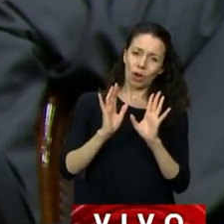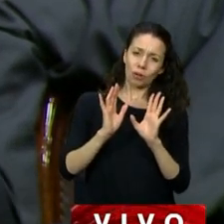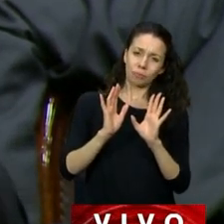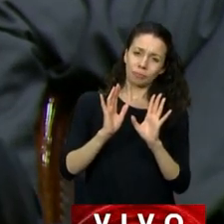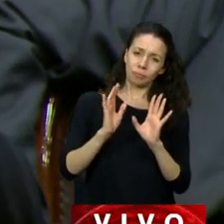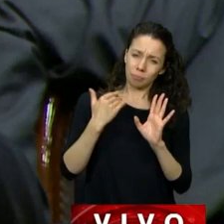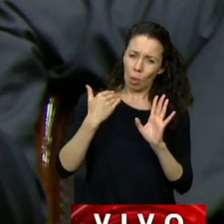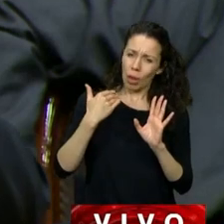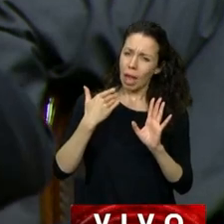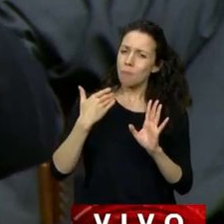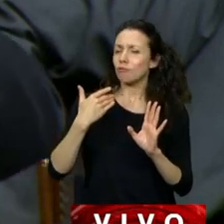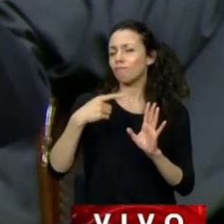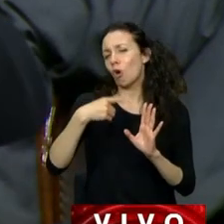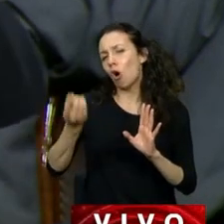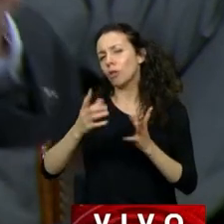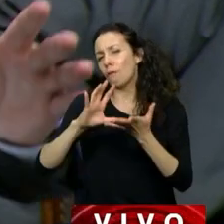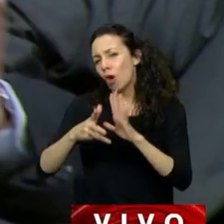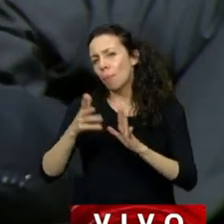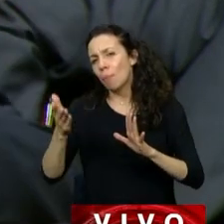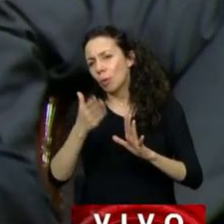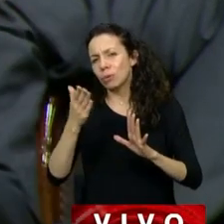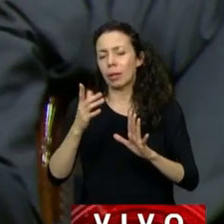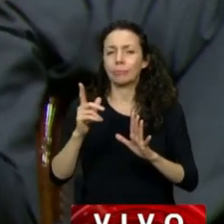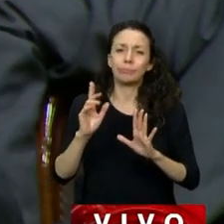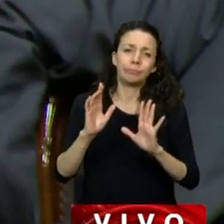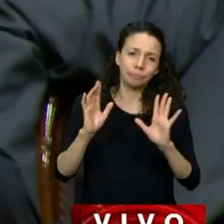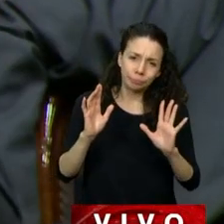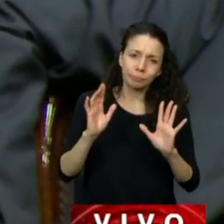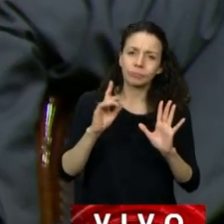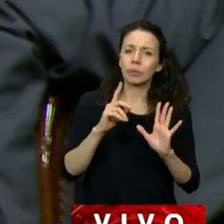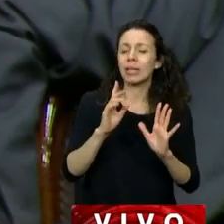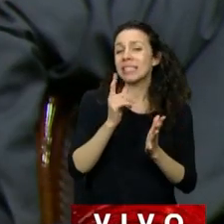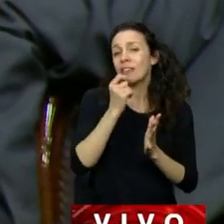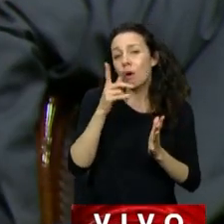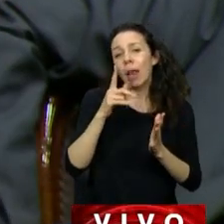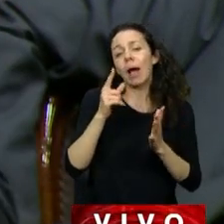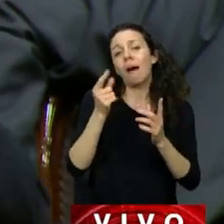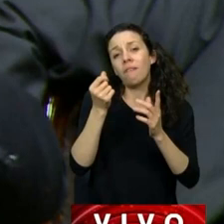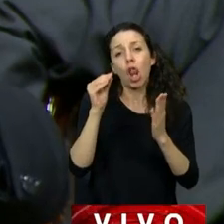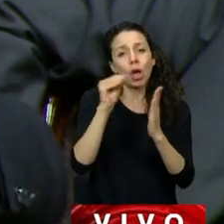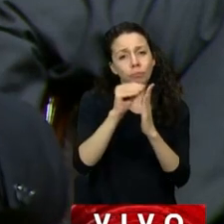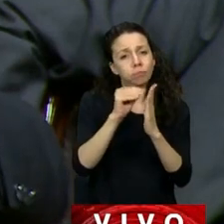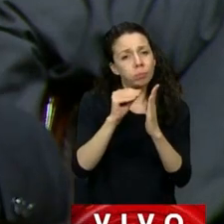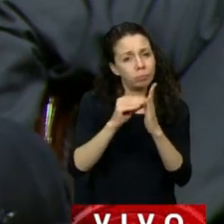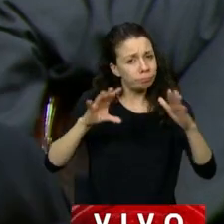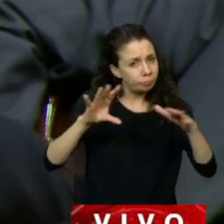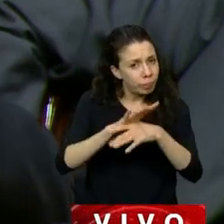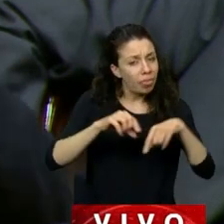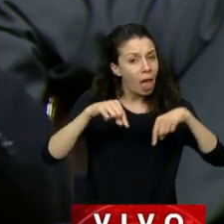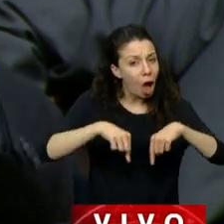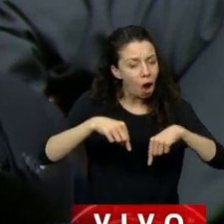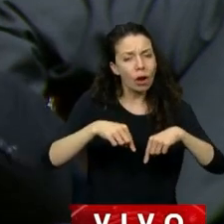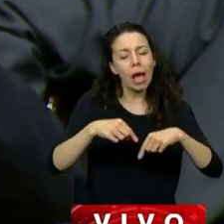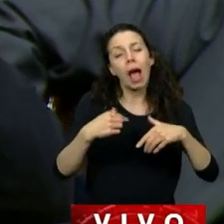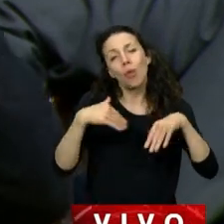pero son necesarios, digamos mal es necesario, pero hubiéramos acompañado si se hubieran puesto los números actuales. Pero ¿qué nos